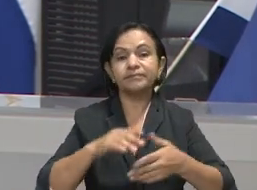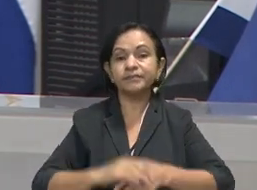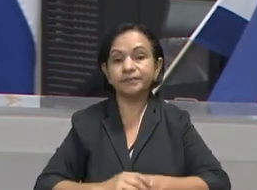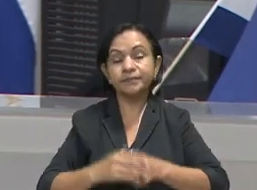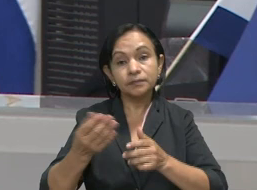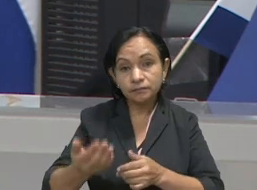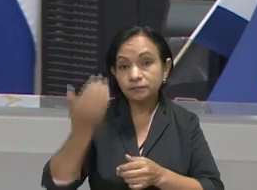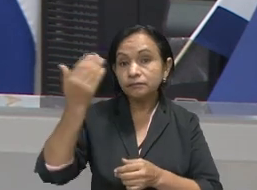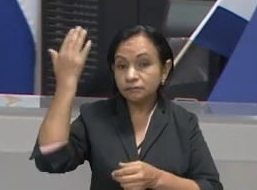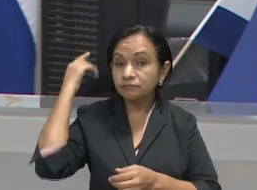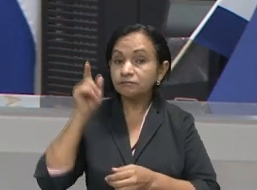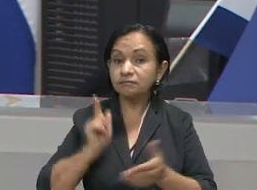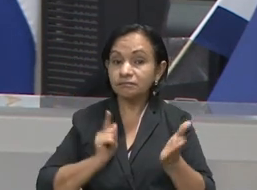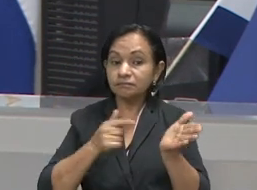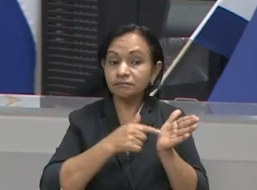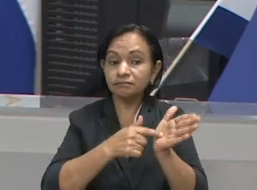Y la historia está ahí.